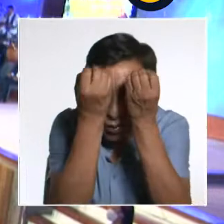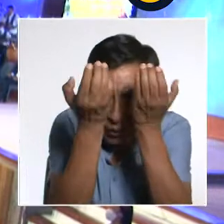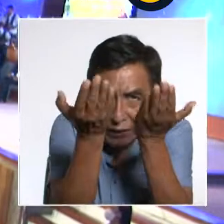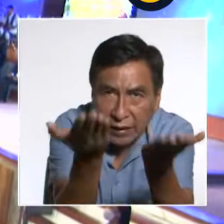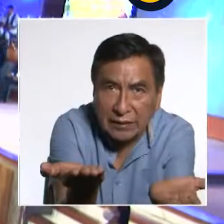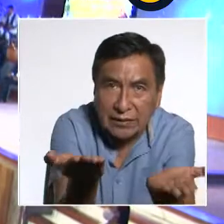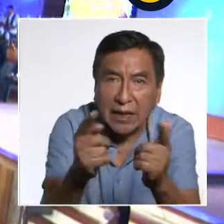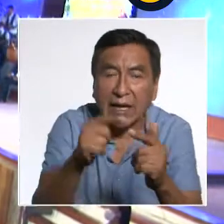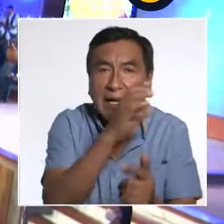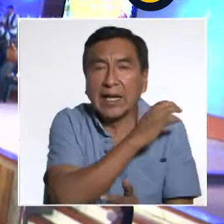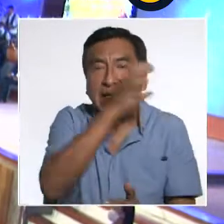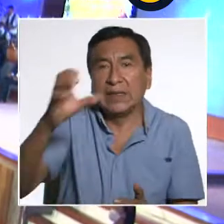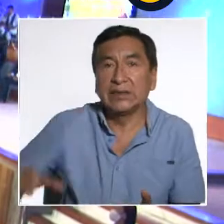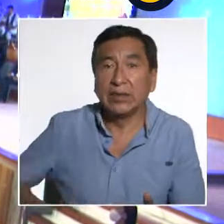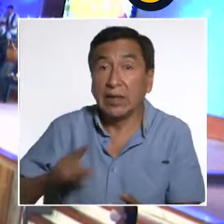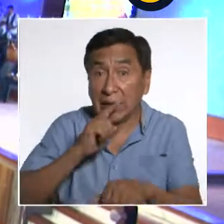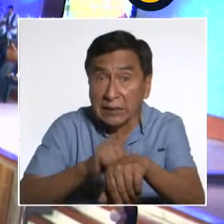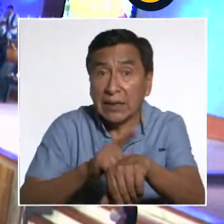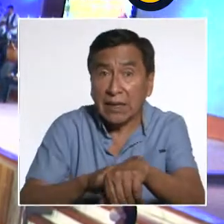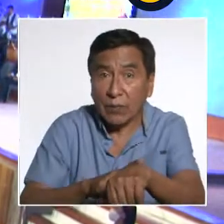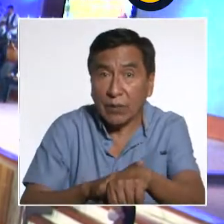a Cristo. Es el tiempo